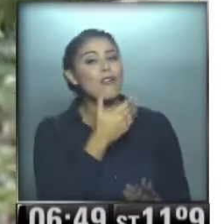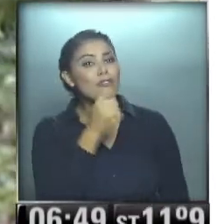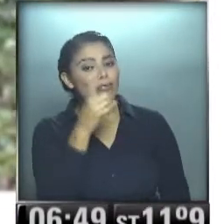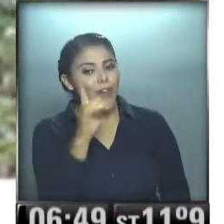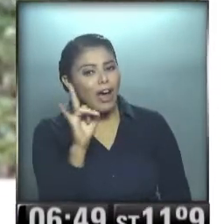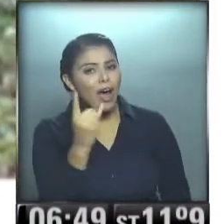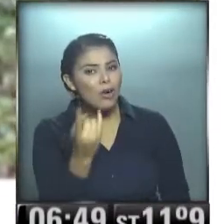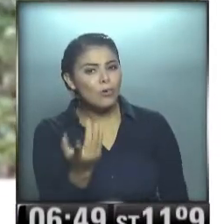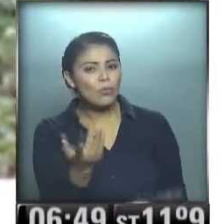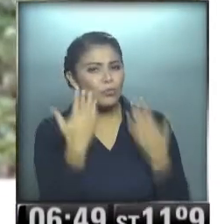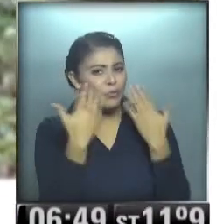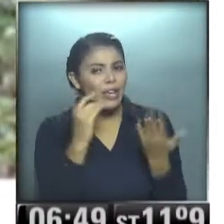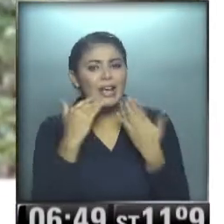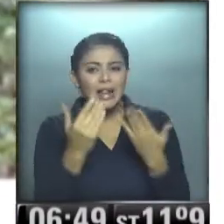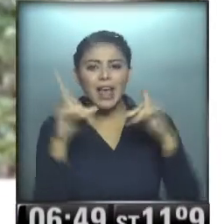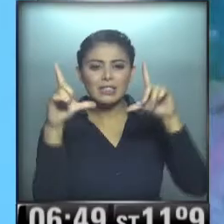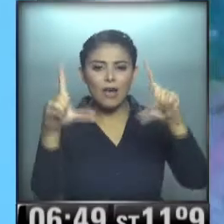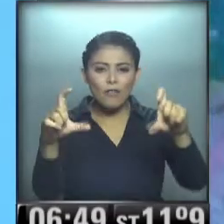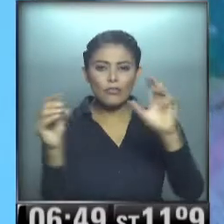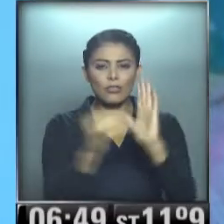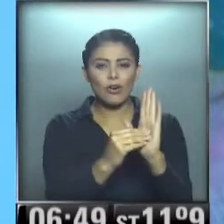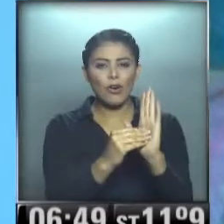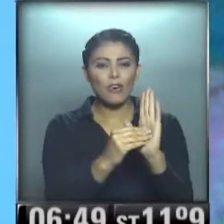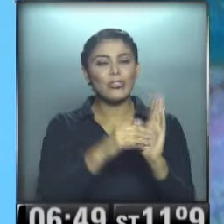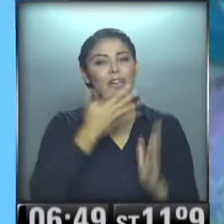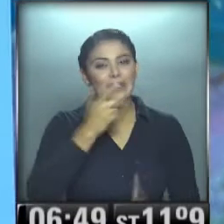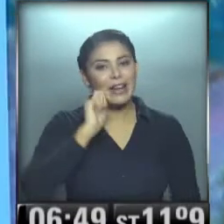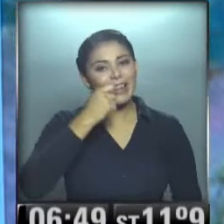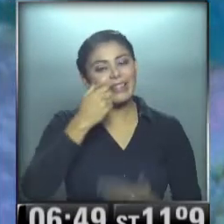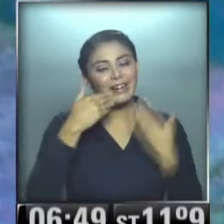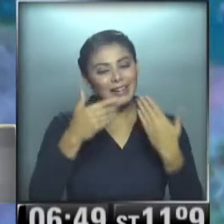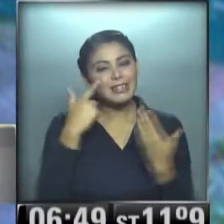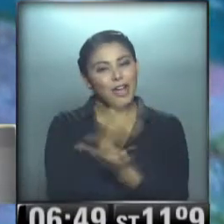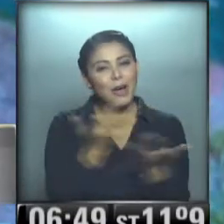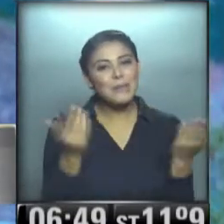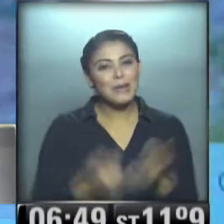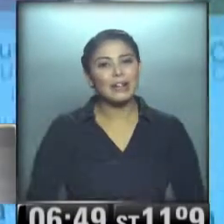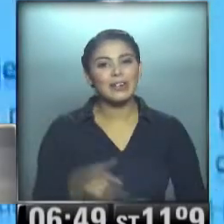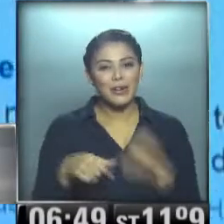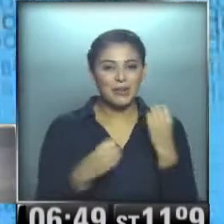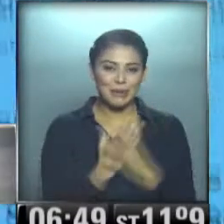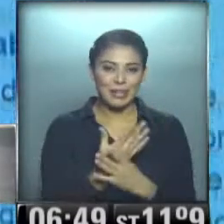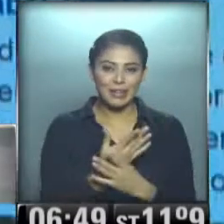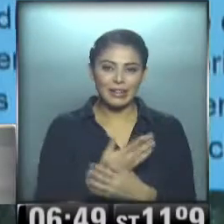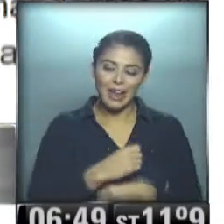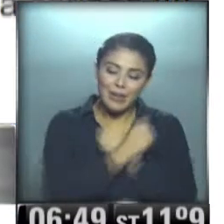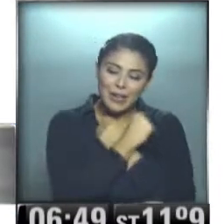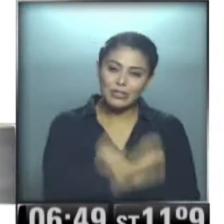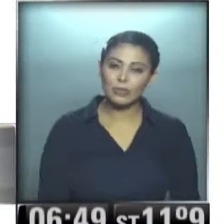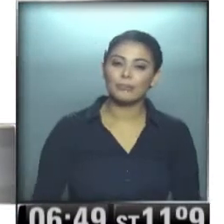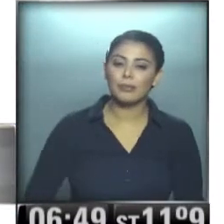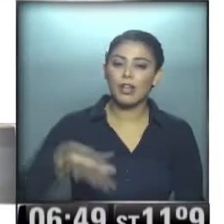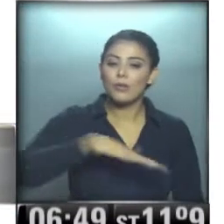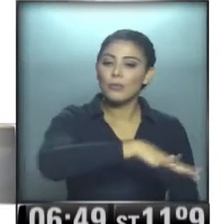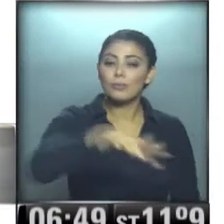Facu Jiménez, muchísimas gracias por tu fotografía, realmente muy linda. Gracias por compartirla con nosotros en esta mañana, te mandamos un abrazo. Un paisaje